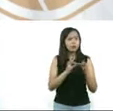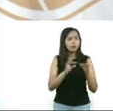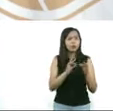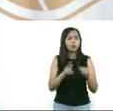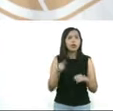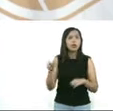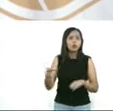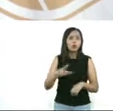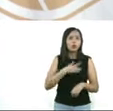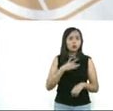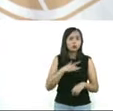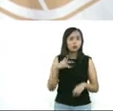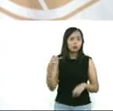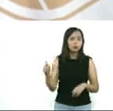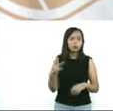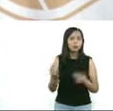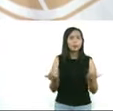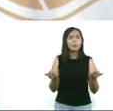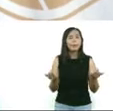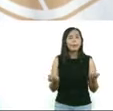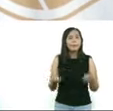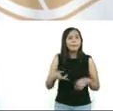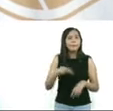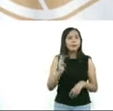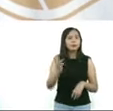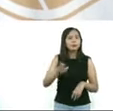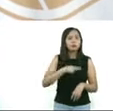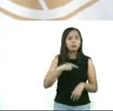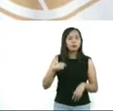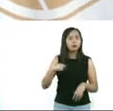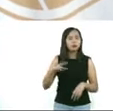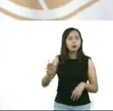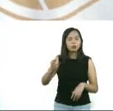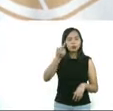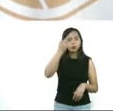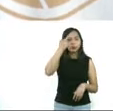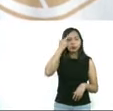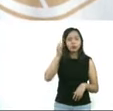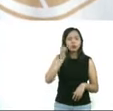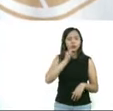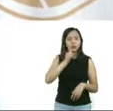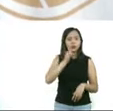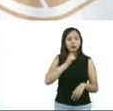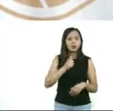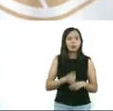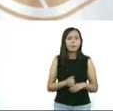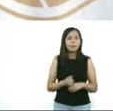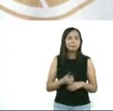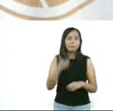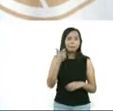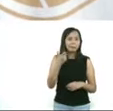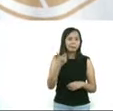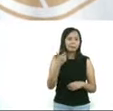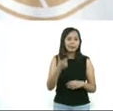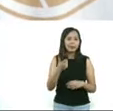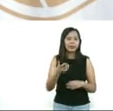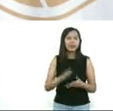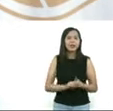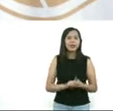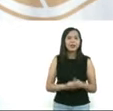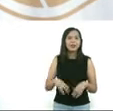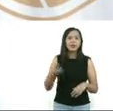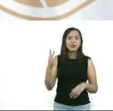reforma eléctrica. Tampoco se nos debe olvidar los billetazos del